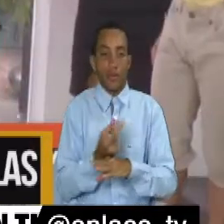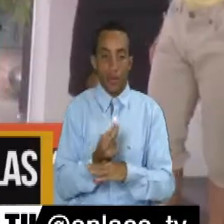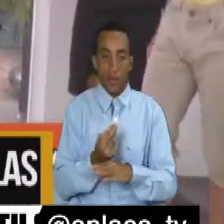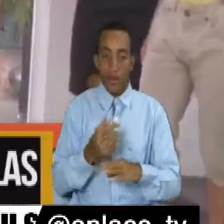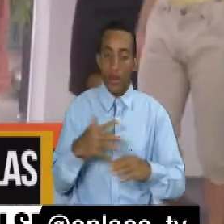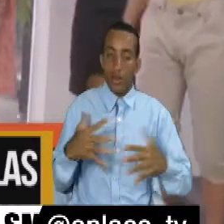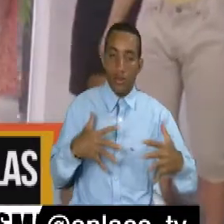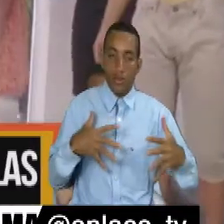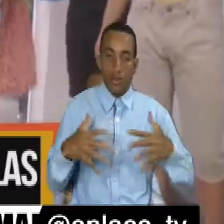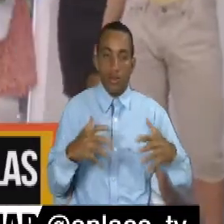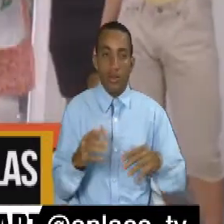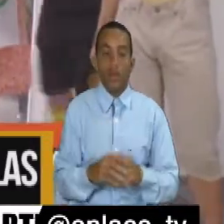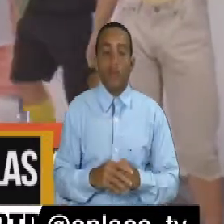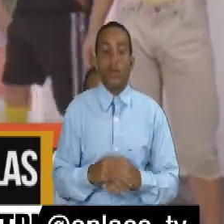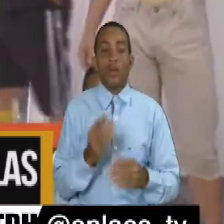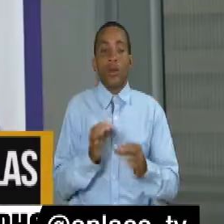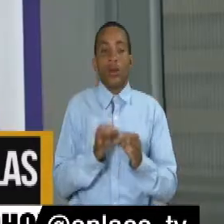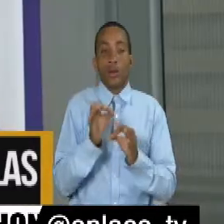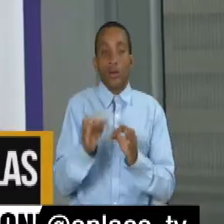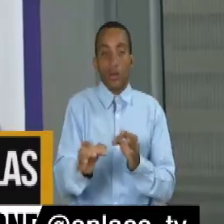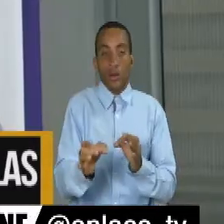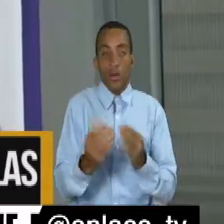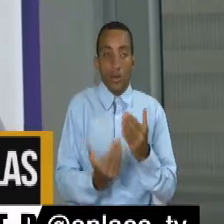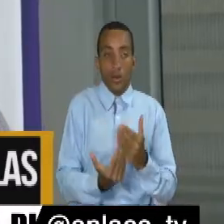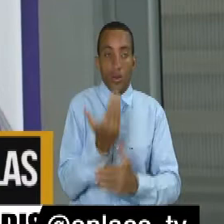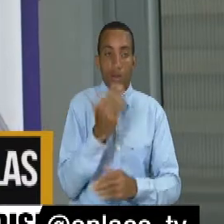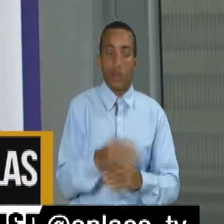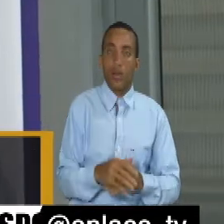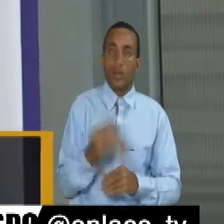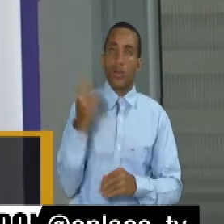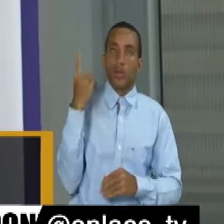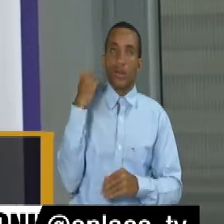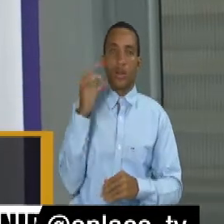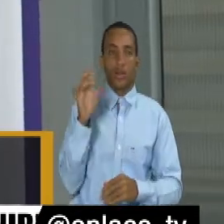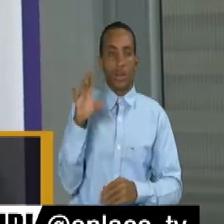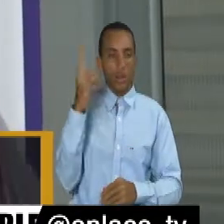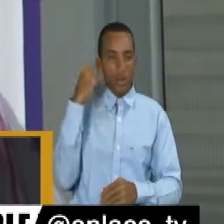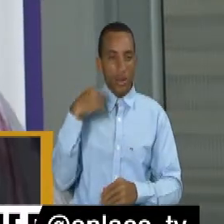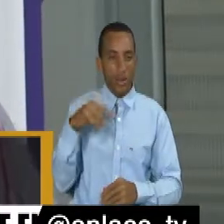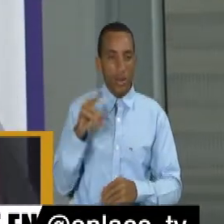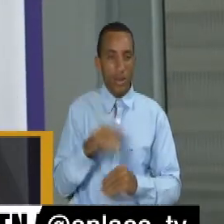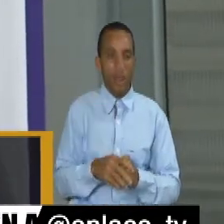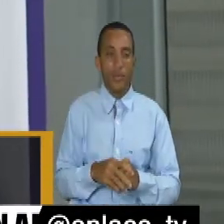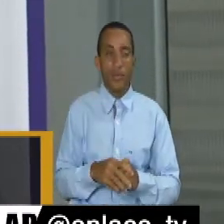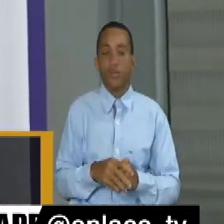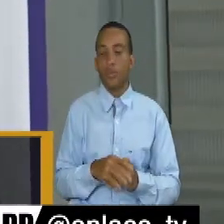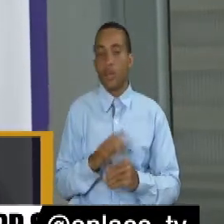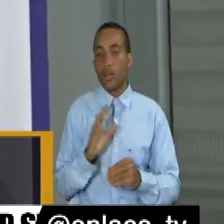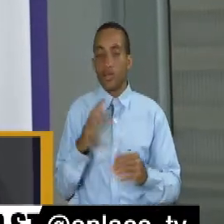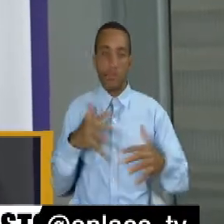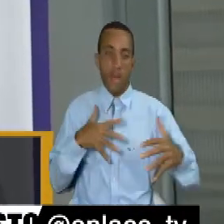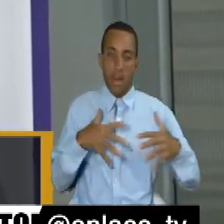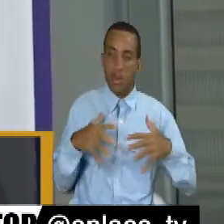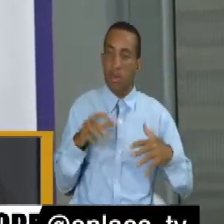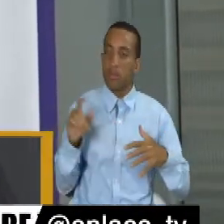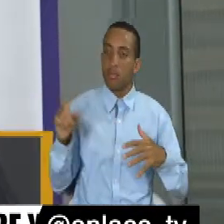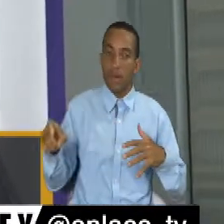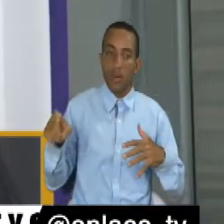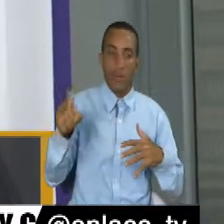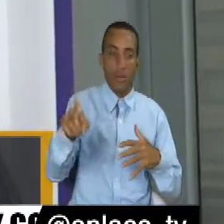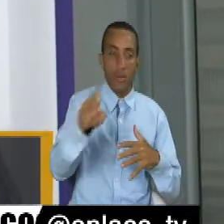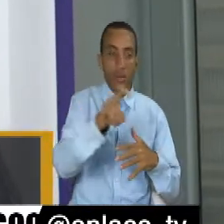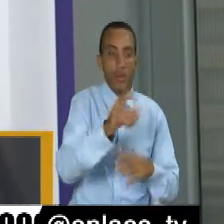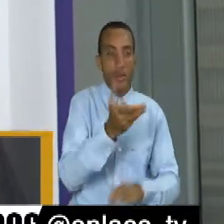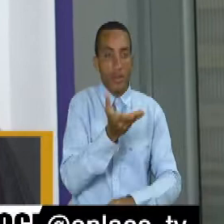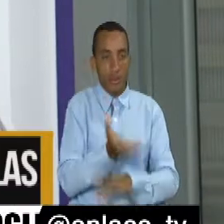lo da a conocer su director William Ejea. Hace 15 días estuvo Teatro Andante con su propuesta Un